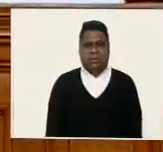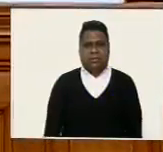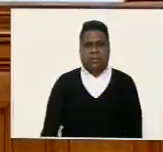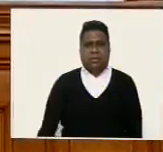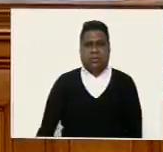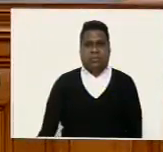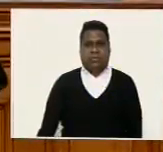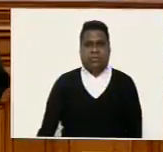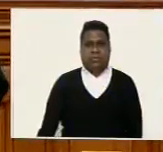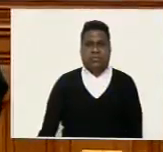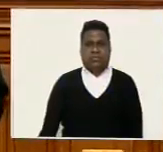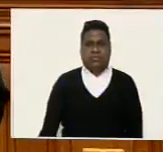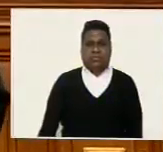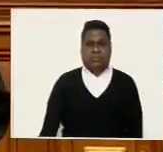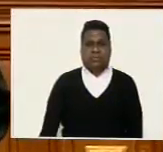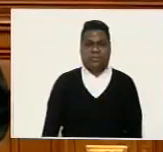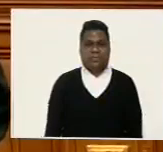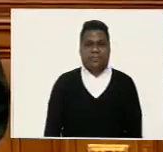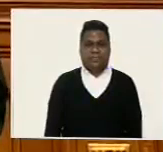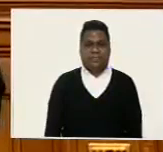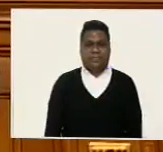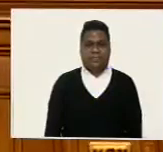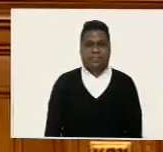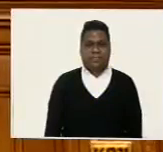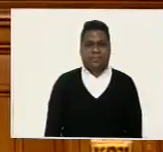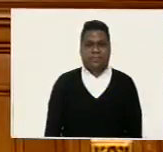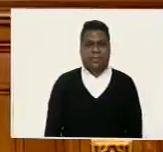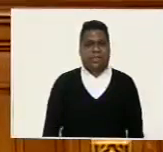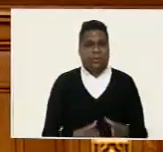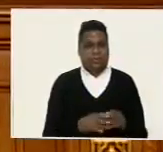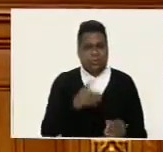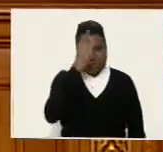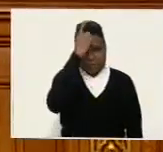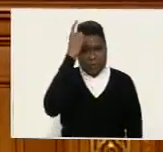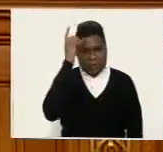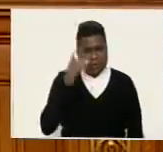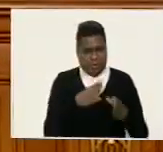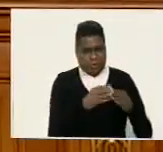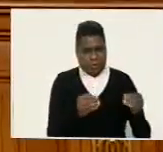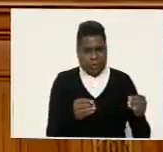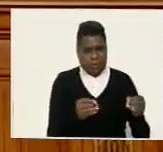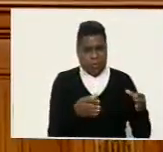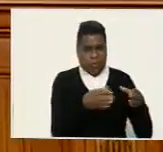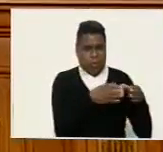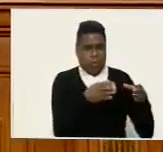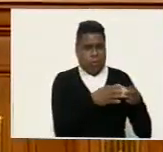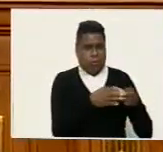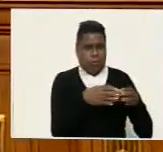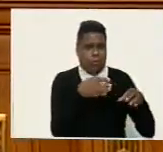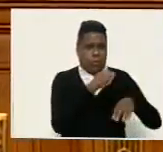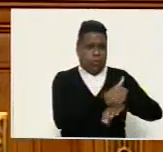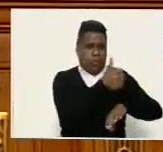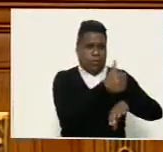Sí, buenas tardes, camarada presidente y demás integrantes de nuestra junta directiva. Está